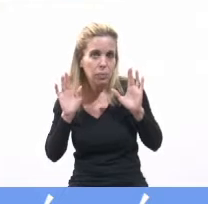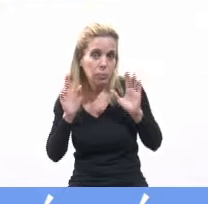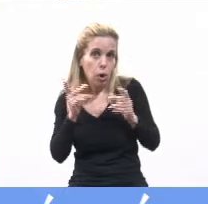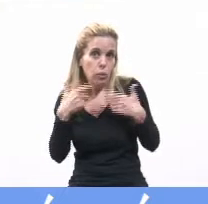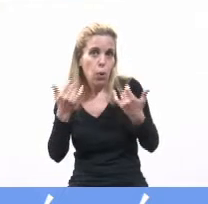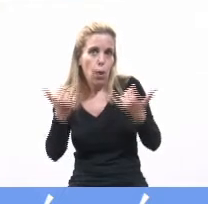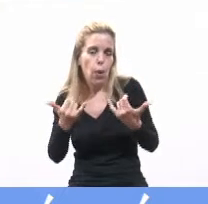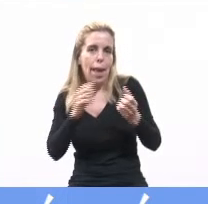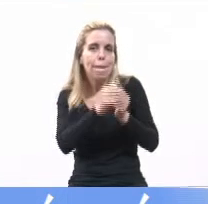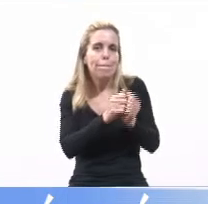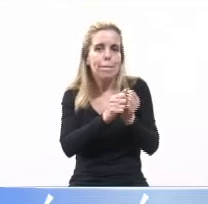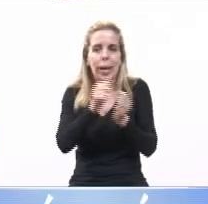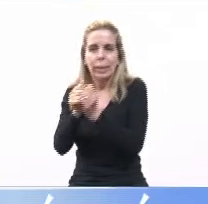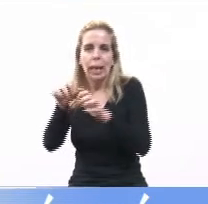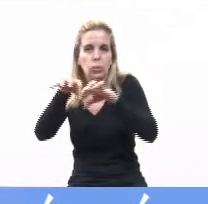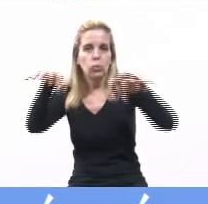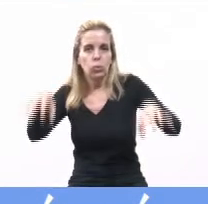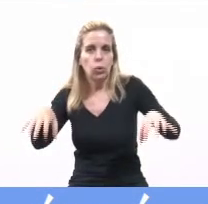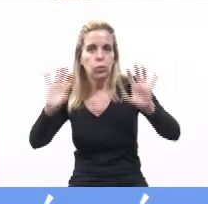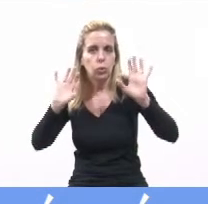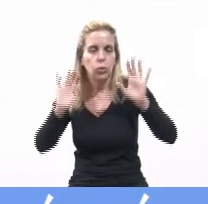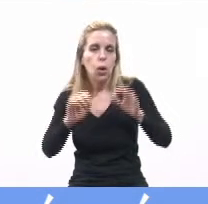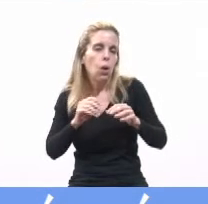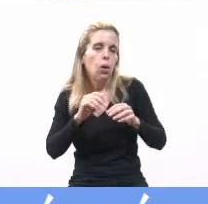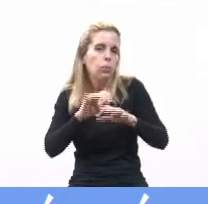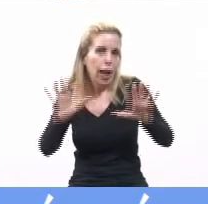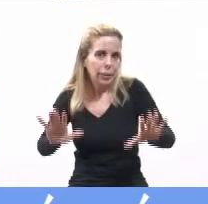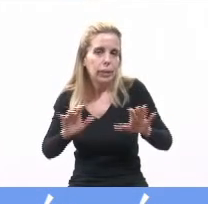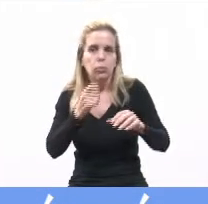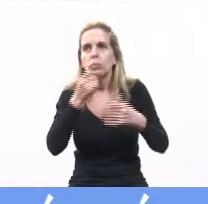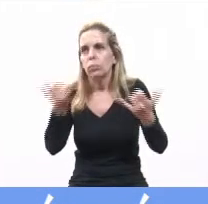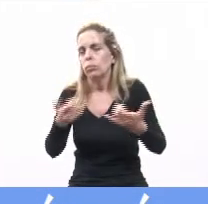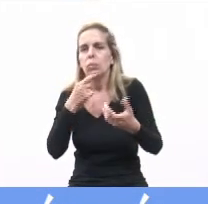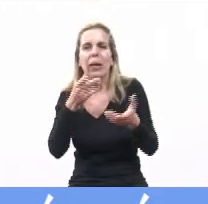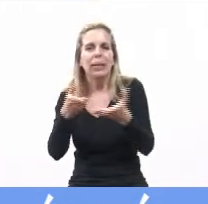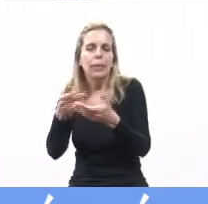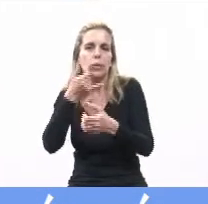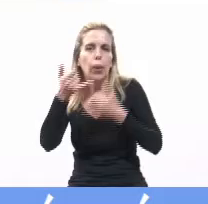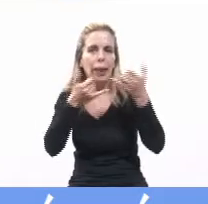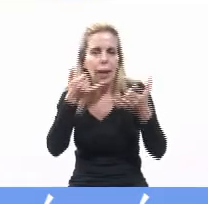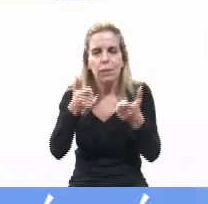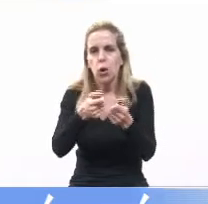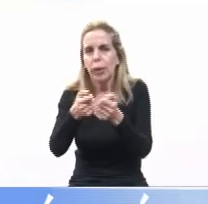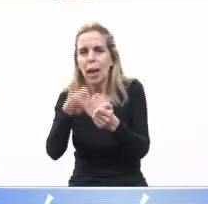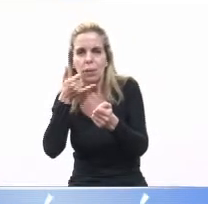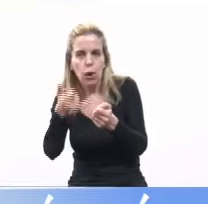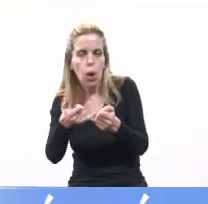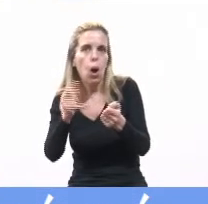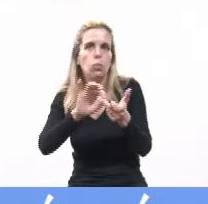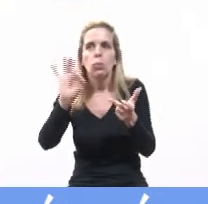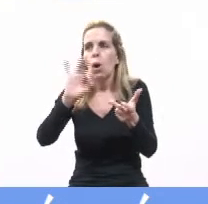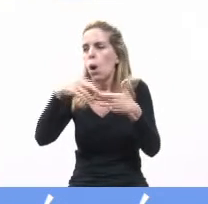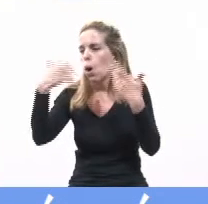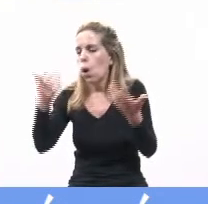propias empresas concesionarias. Y esto se ve en telefonía, se ve con